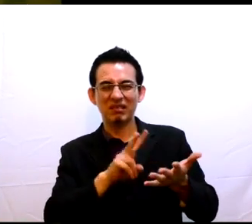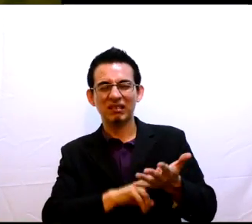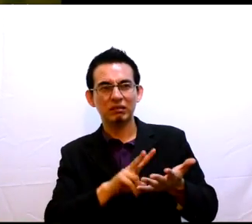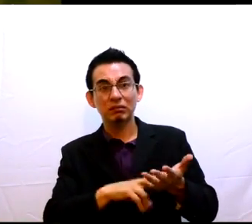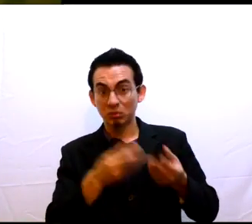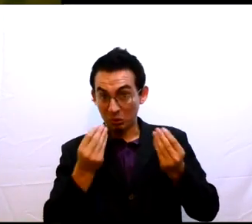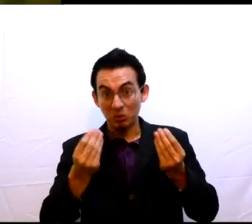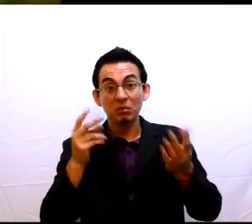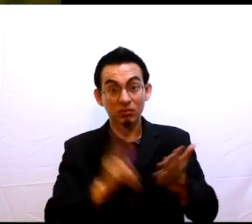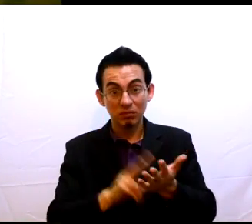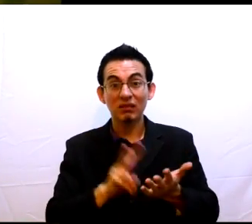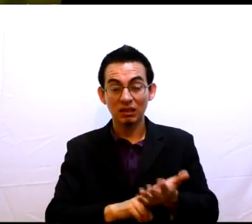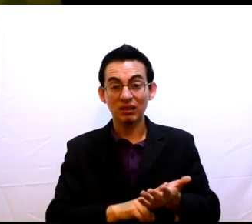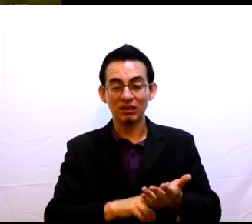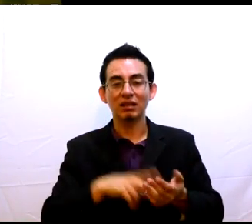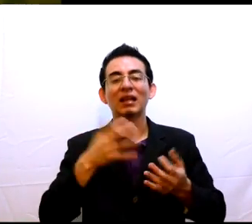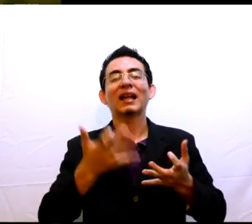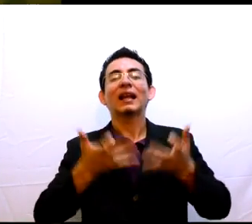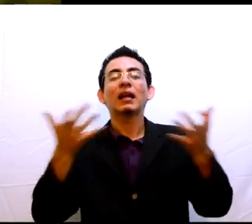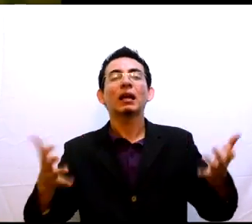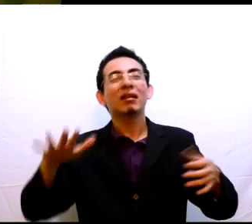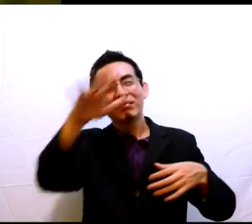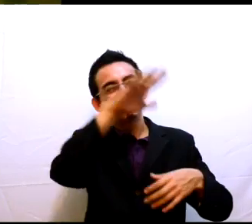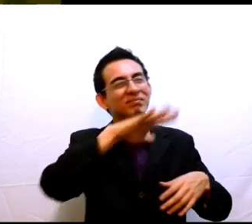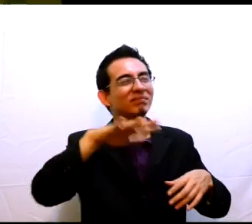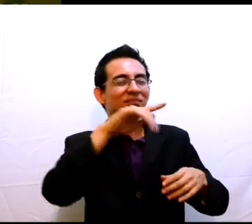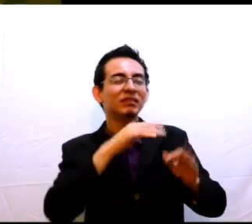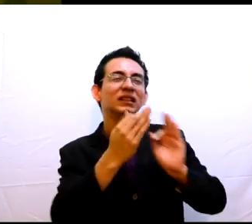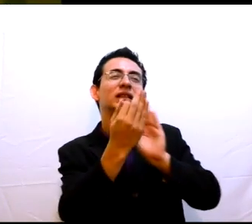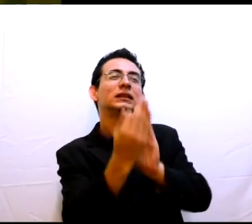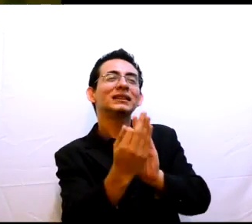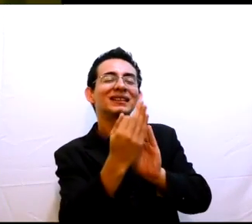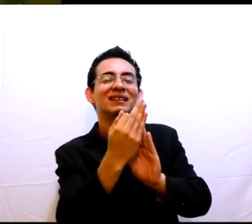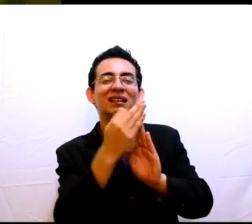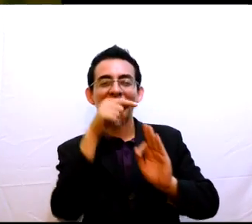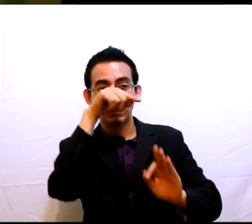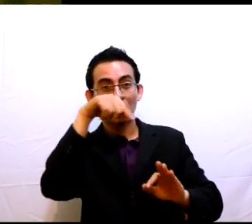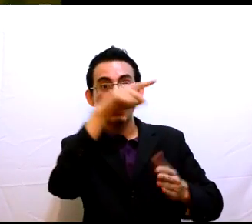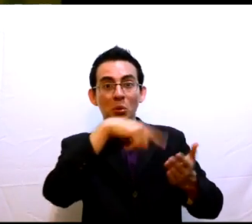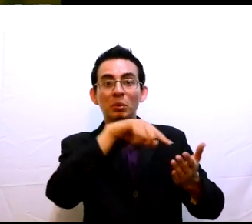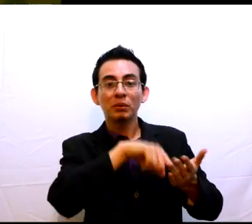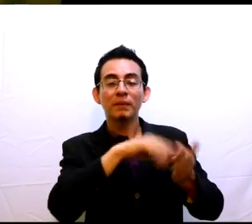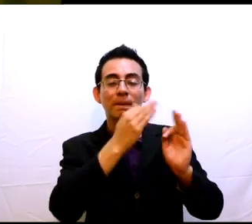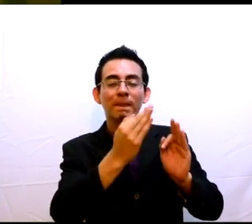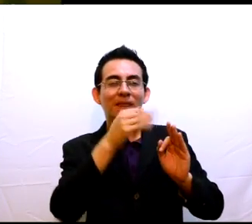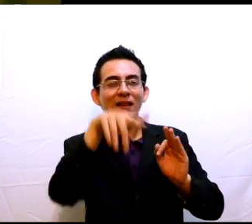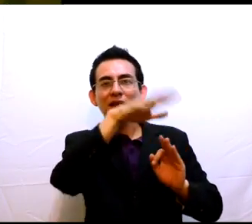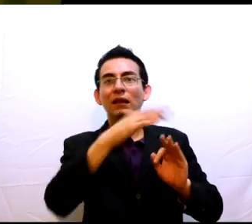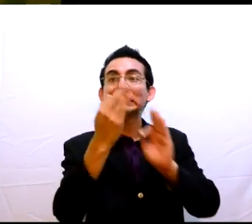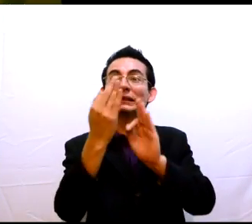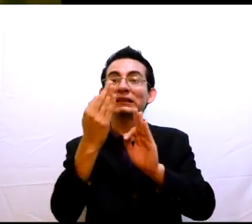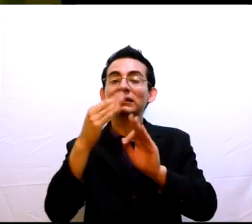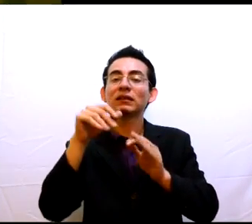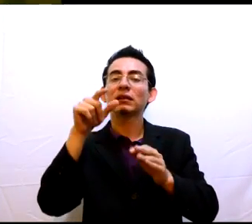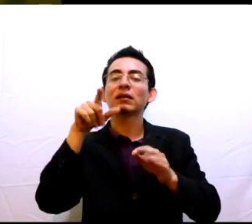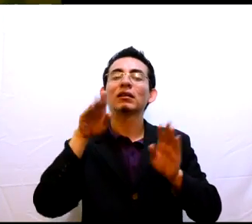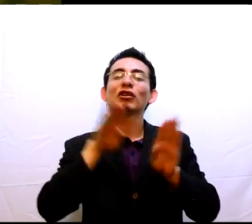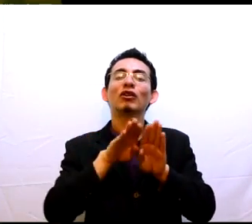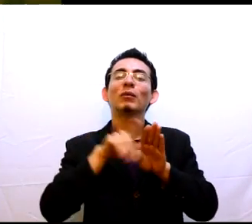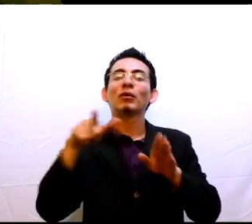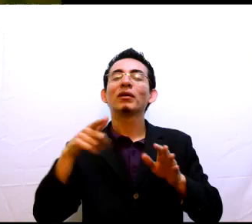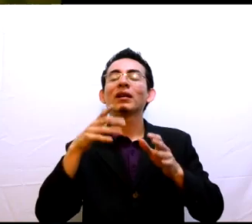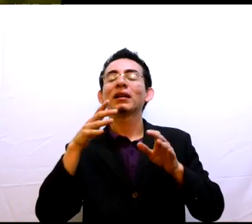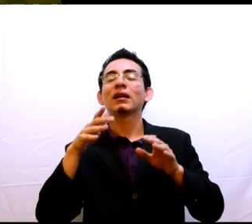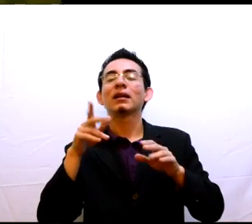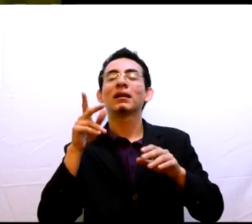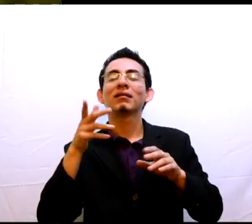lana porque es un terreno ubicado en una parte privilegiada en el cerro de tequila